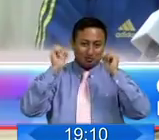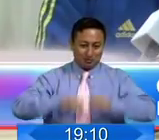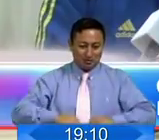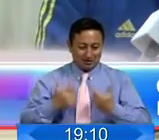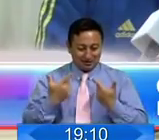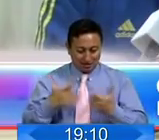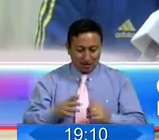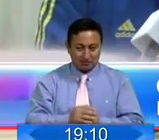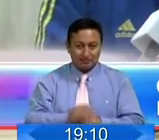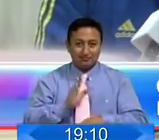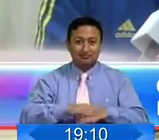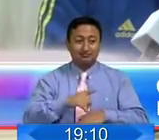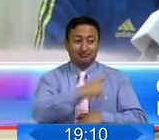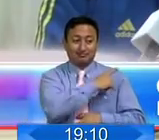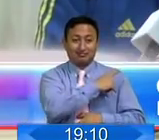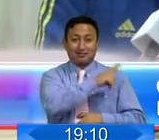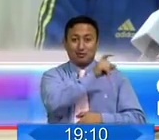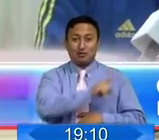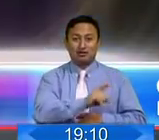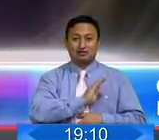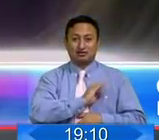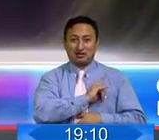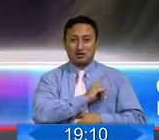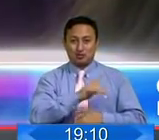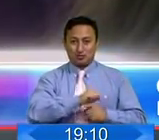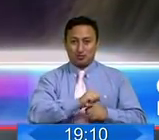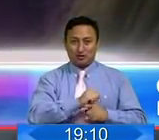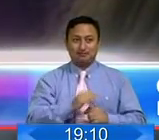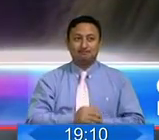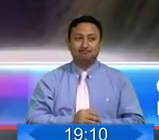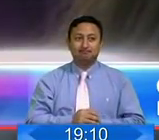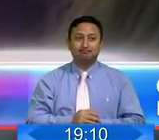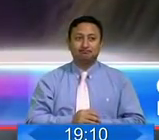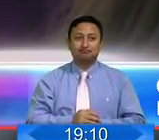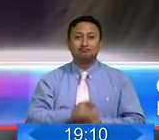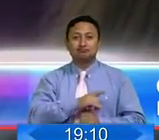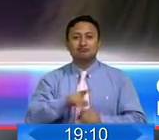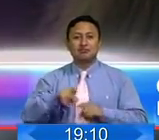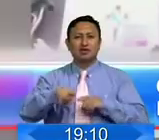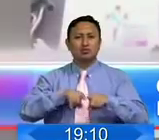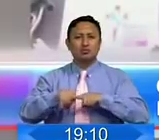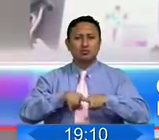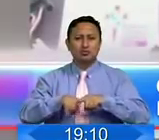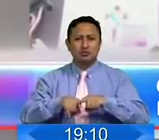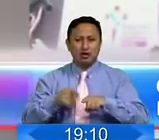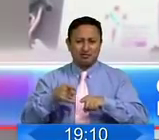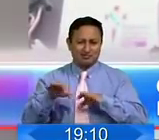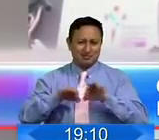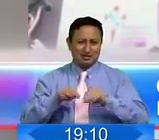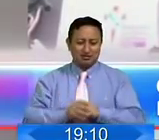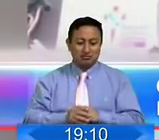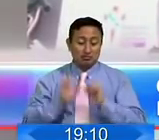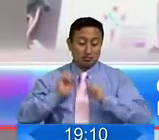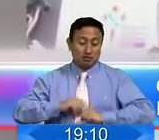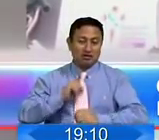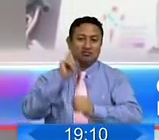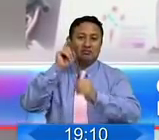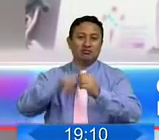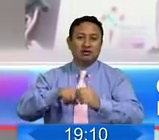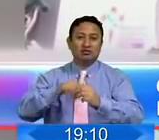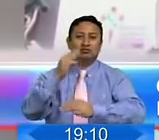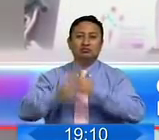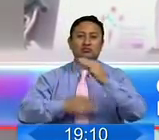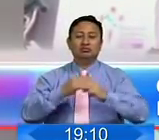a mi entrenador Jovan Delgado. Glenda contó los detalles de la carrera, donde además logró clasificarse al Mundial de